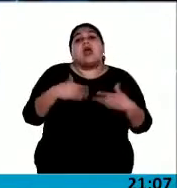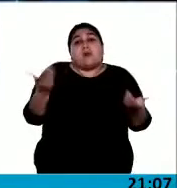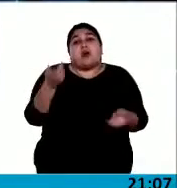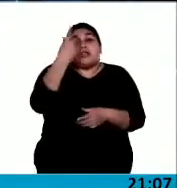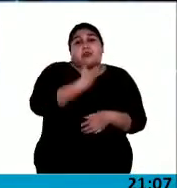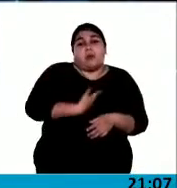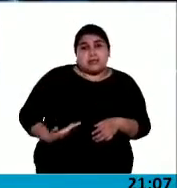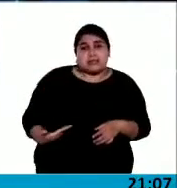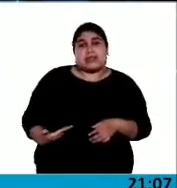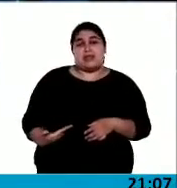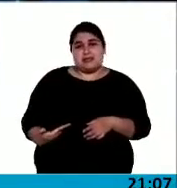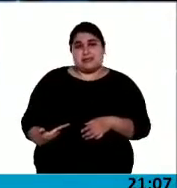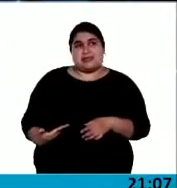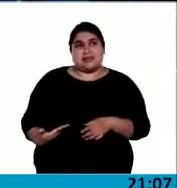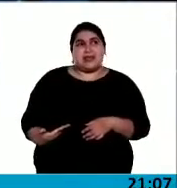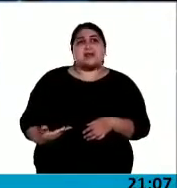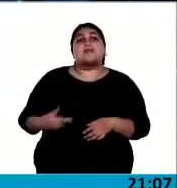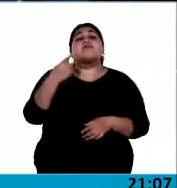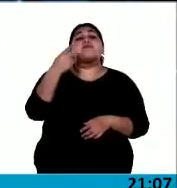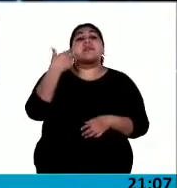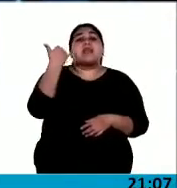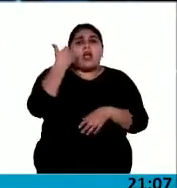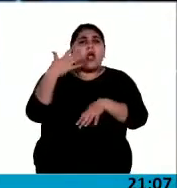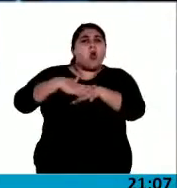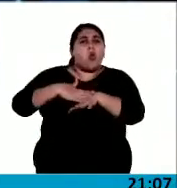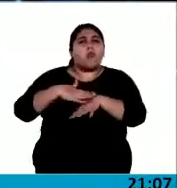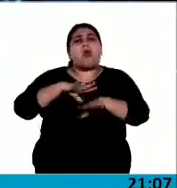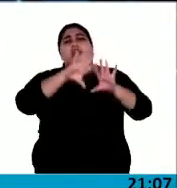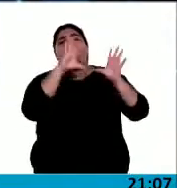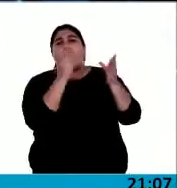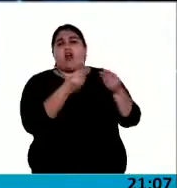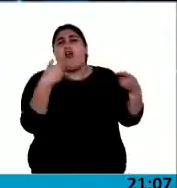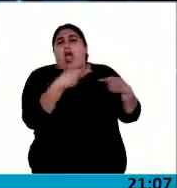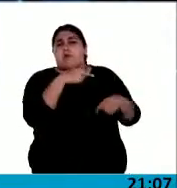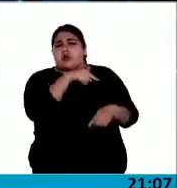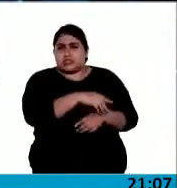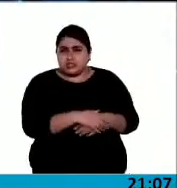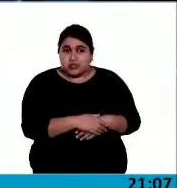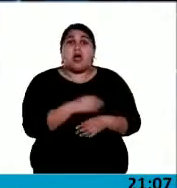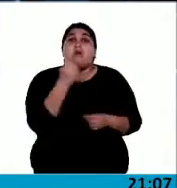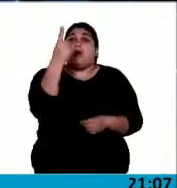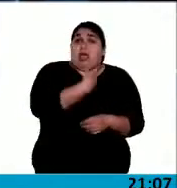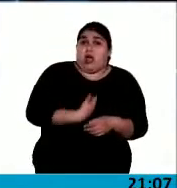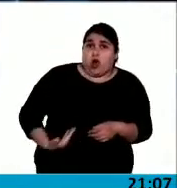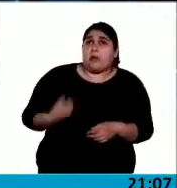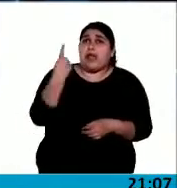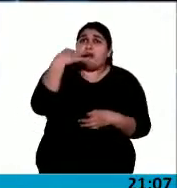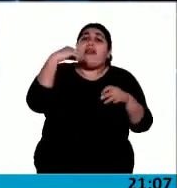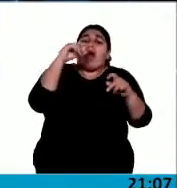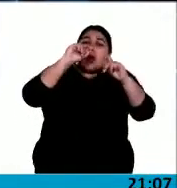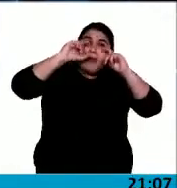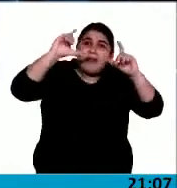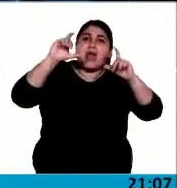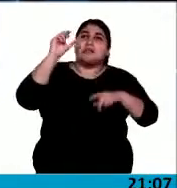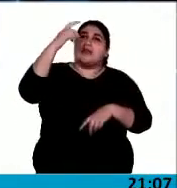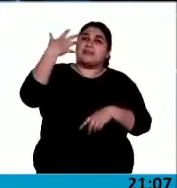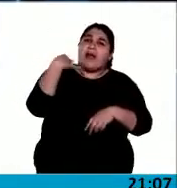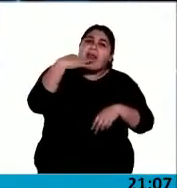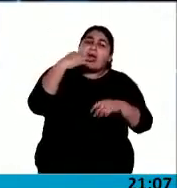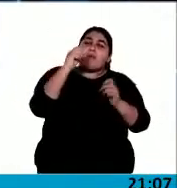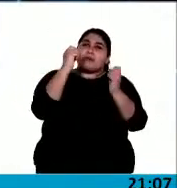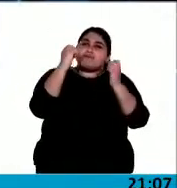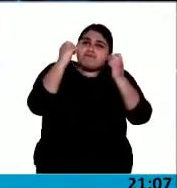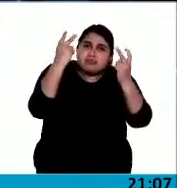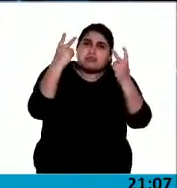presidente, si echarle la culpa de toda la oposición sirve para que este gobierno se despierte, para que este gobierno empiece a